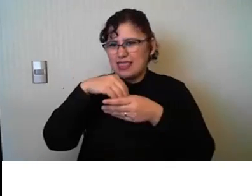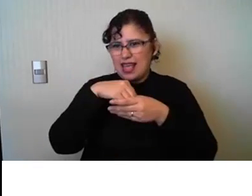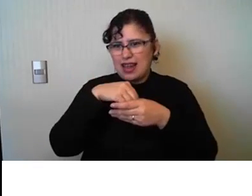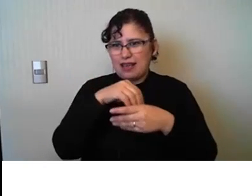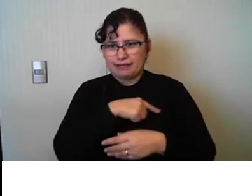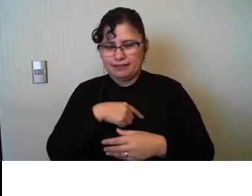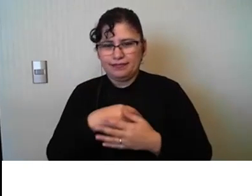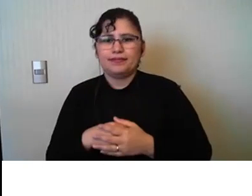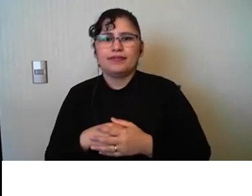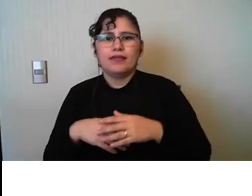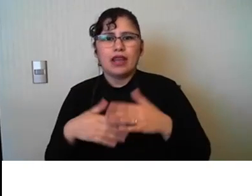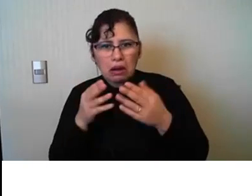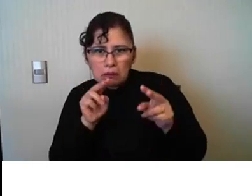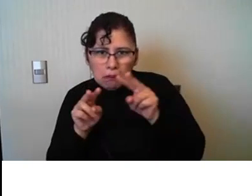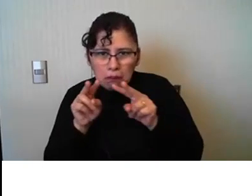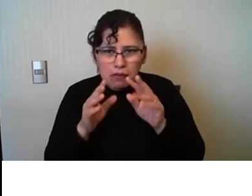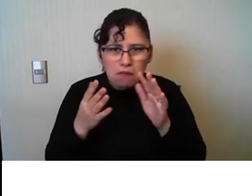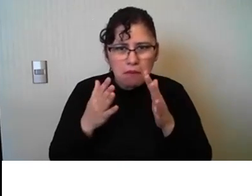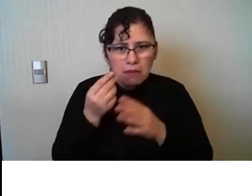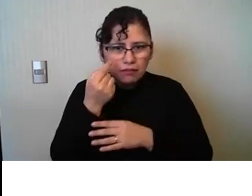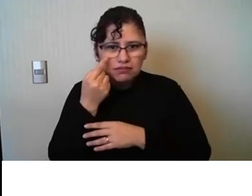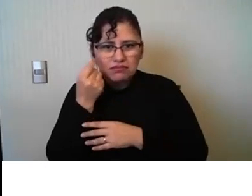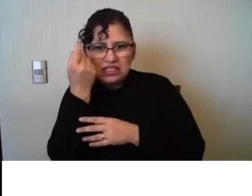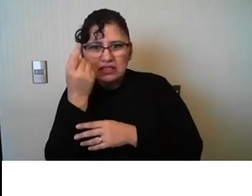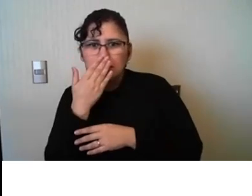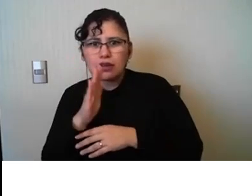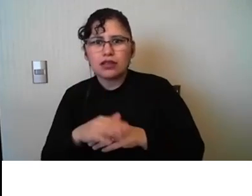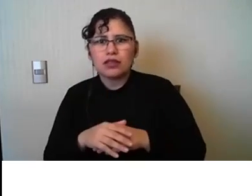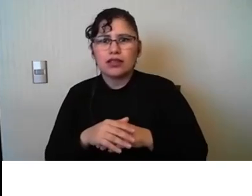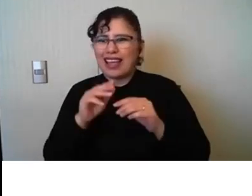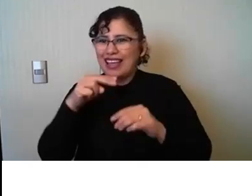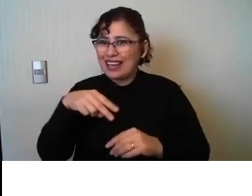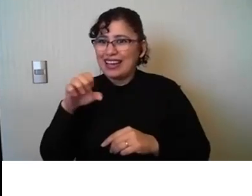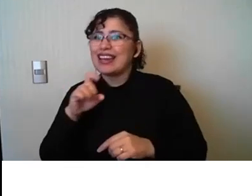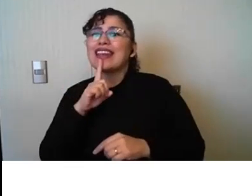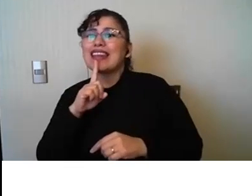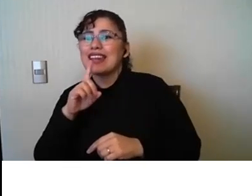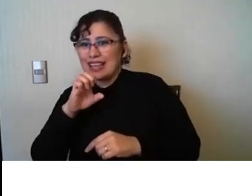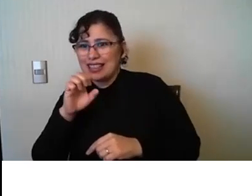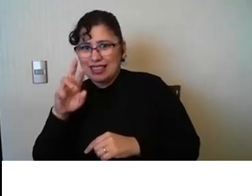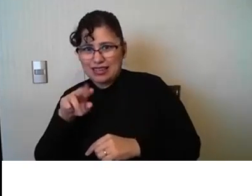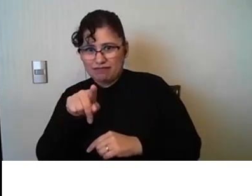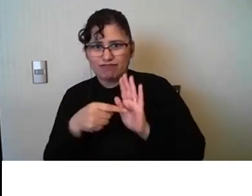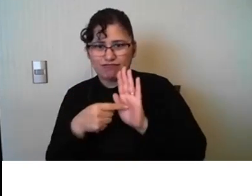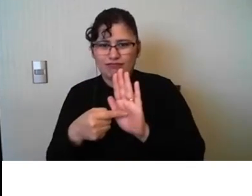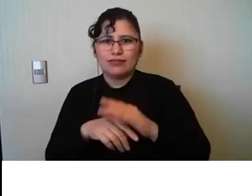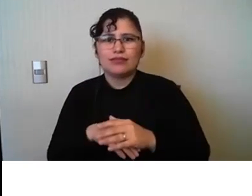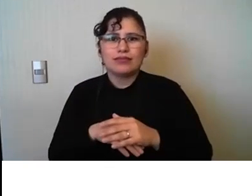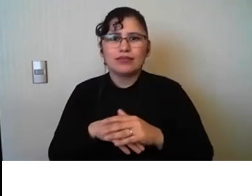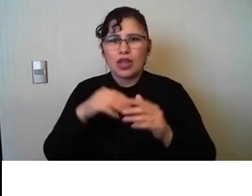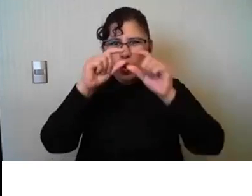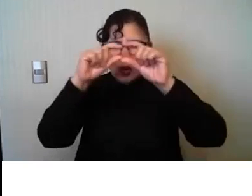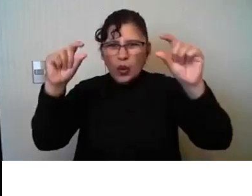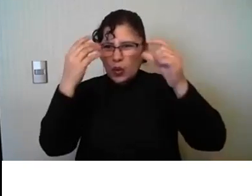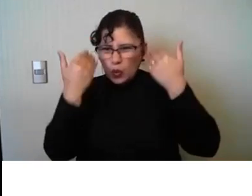Ya un poco más armado en la figura, otra figura de Nether. Acá tenemos la parte anterior, por lo tanto este es cuerpo calloso, este es el septo pelúcido y